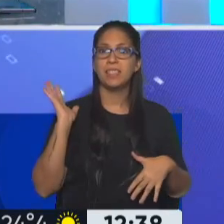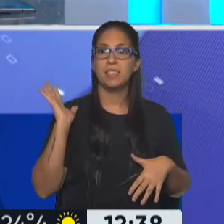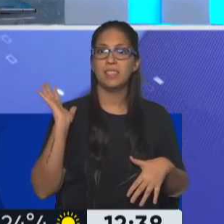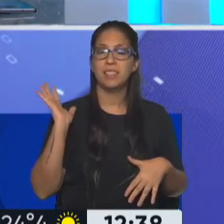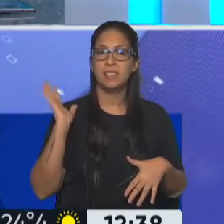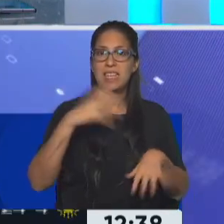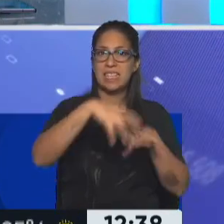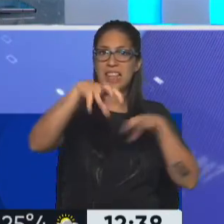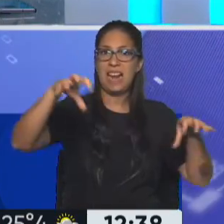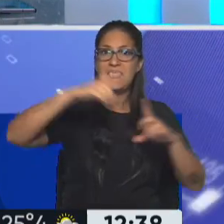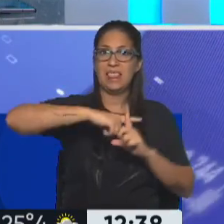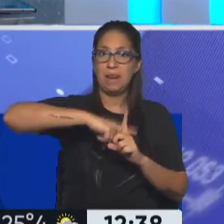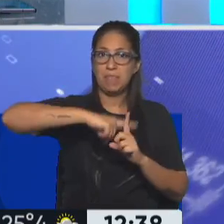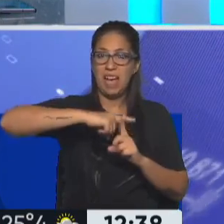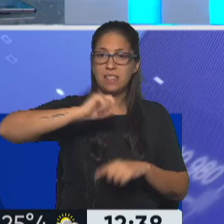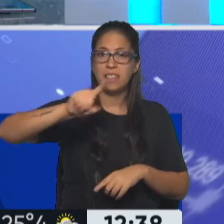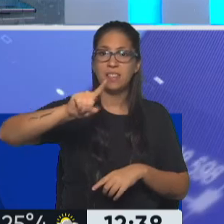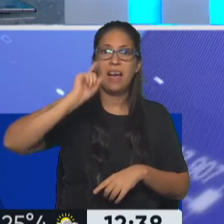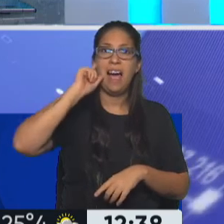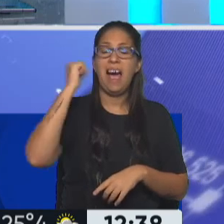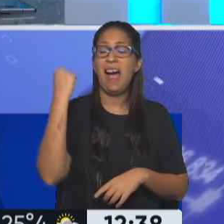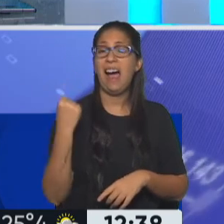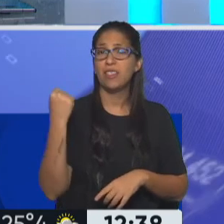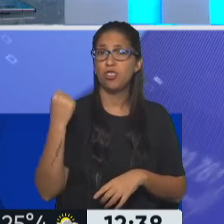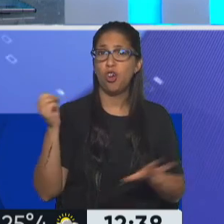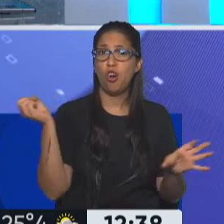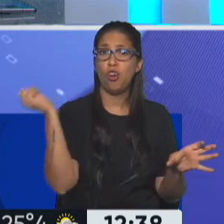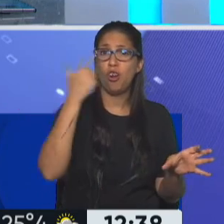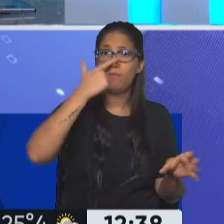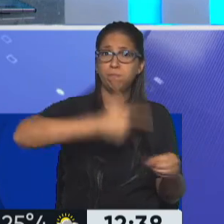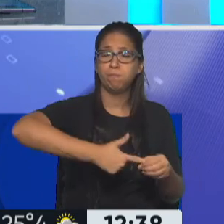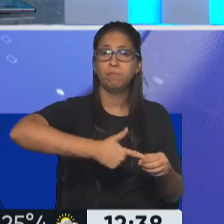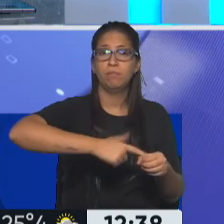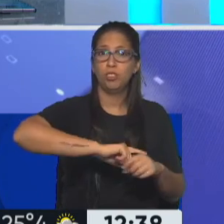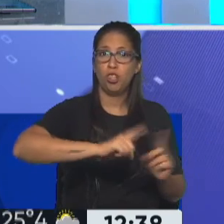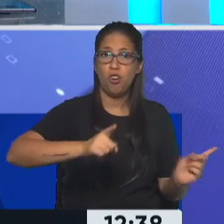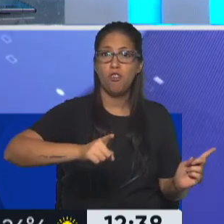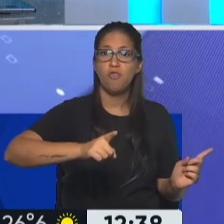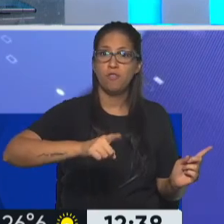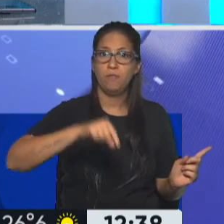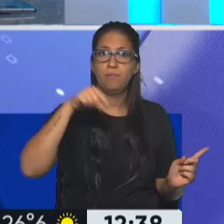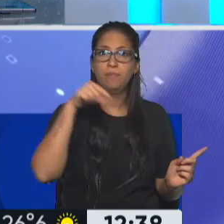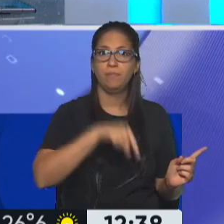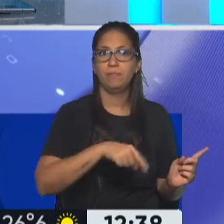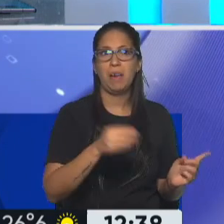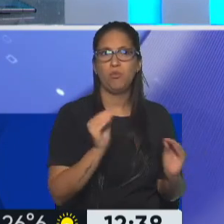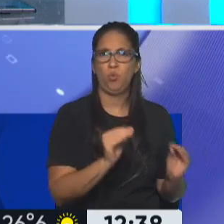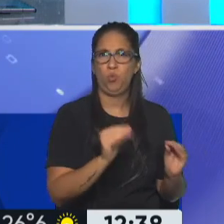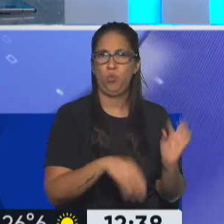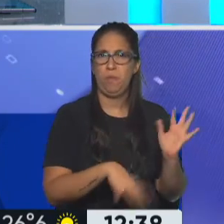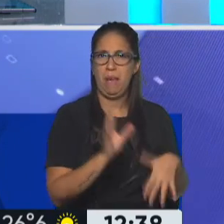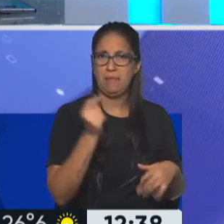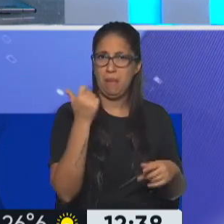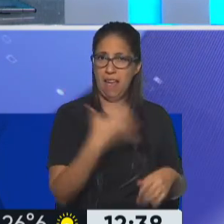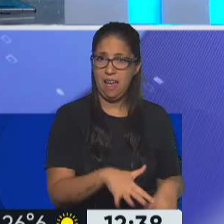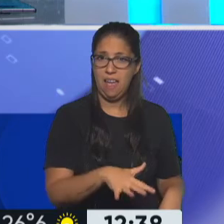Centrales térmicas, que en vez de consumir gasoil, que es más inquinante y además es más sucio, digamos, y además es más